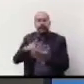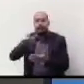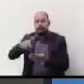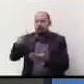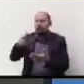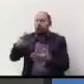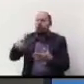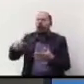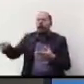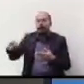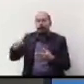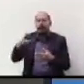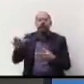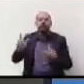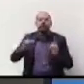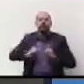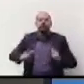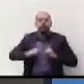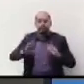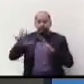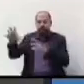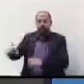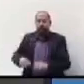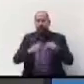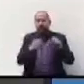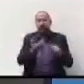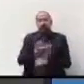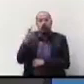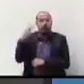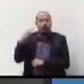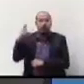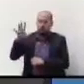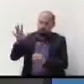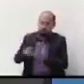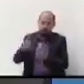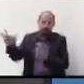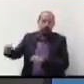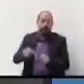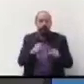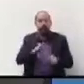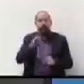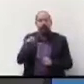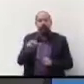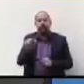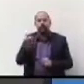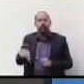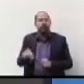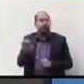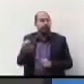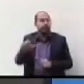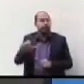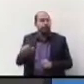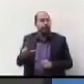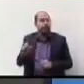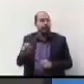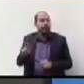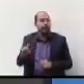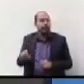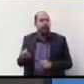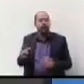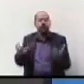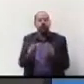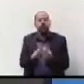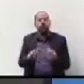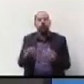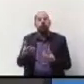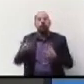localizado y detenido, reaprendido en el estado de Veracruz. Jesús N., el Malverde, localizado en coordinación con la